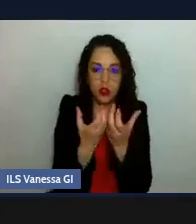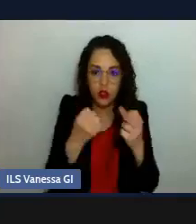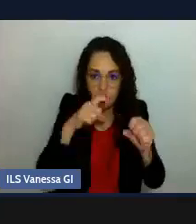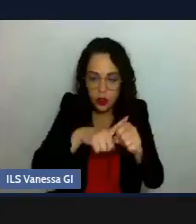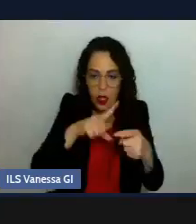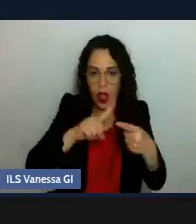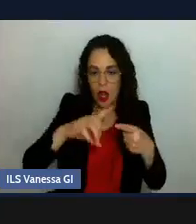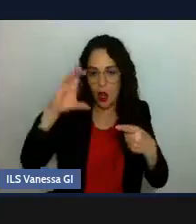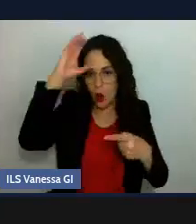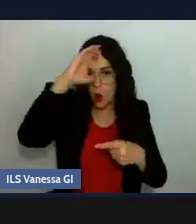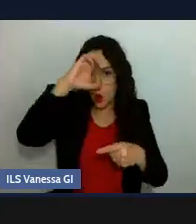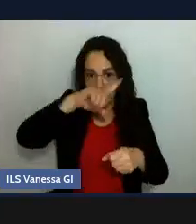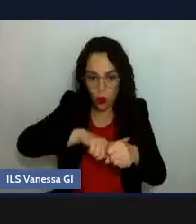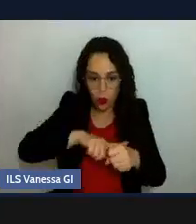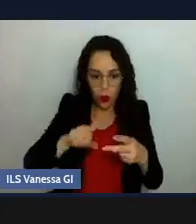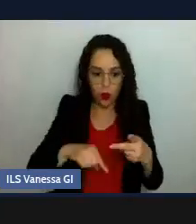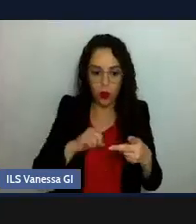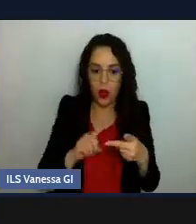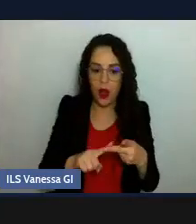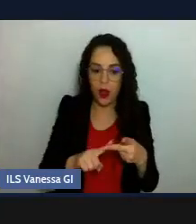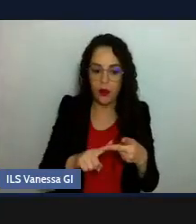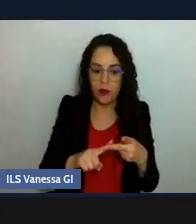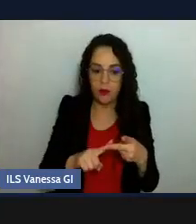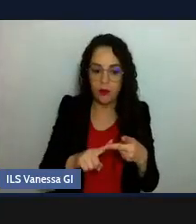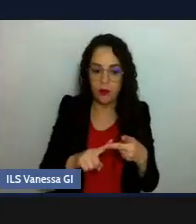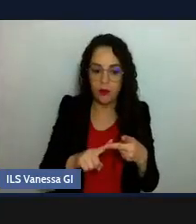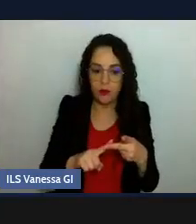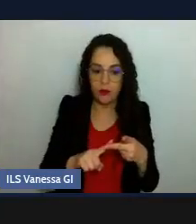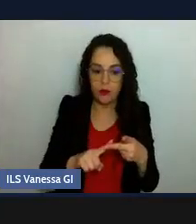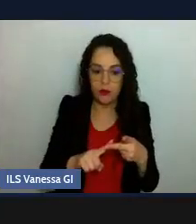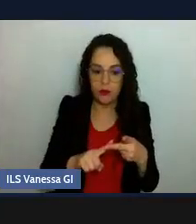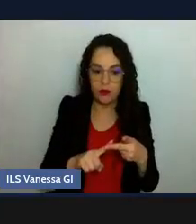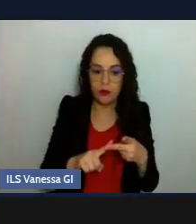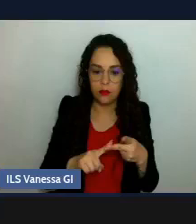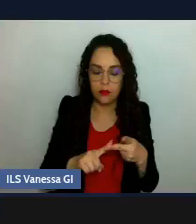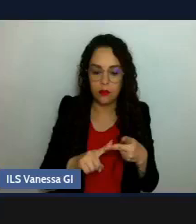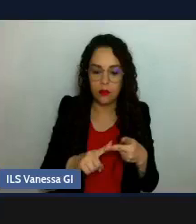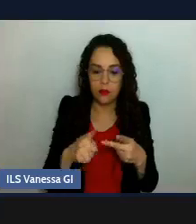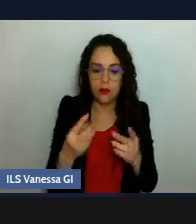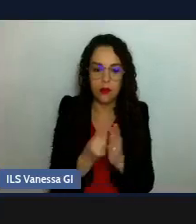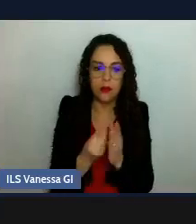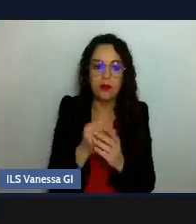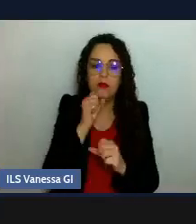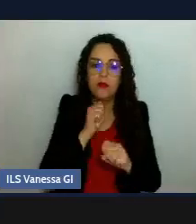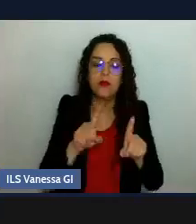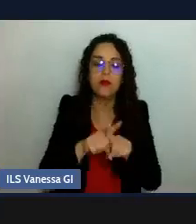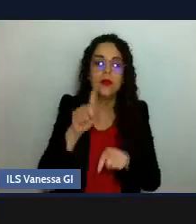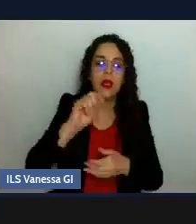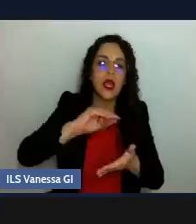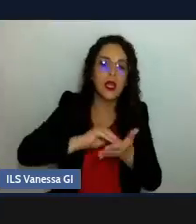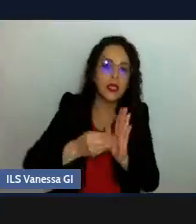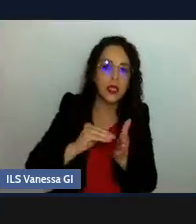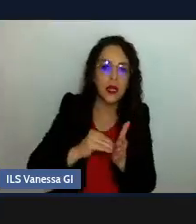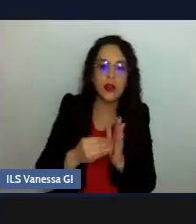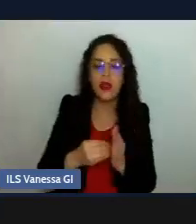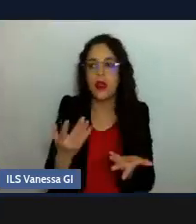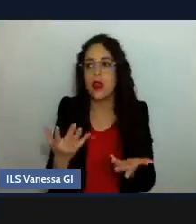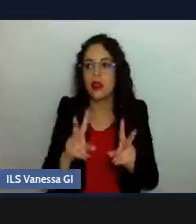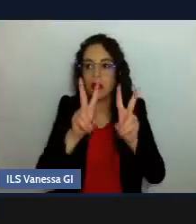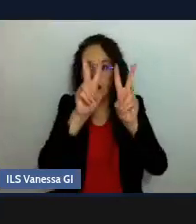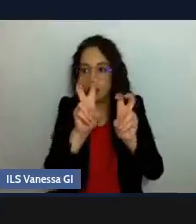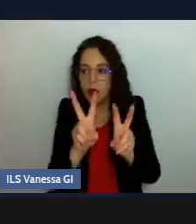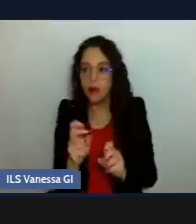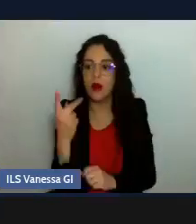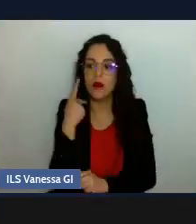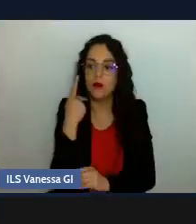y ahora veámoslo también, el sistema de salud, ¿no? ¿Qué estrategias políticas se emplean en el